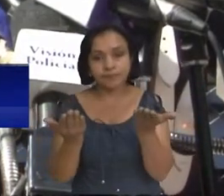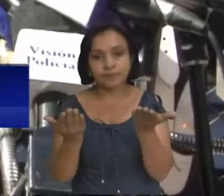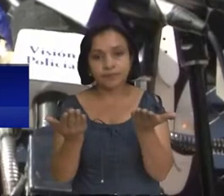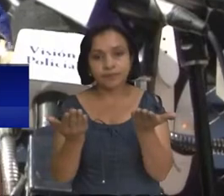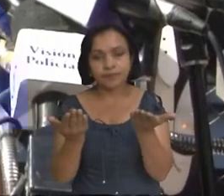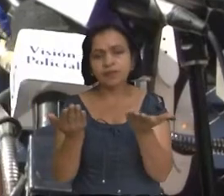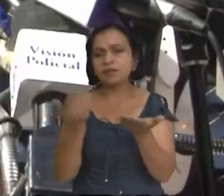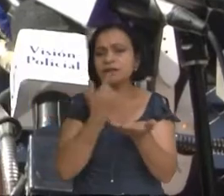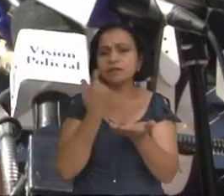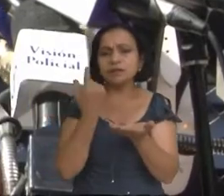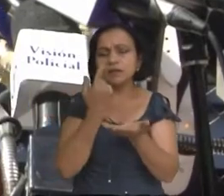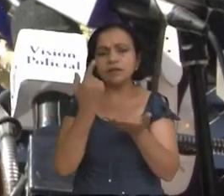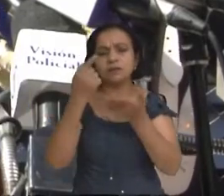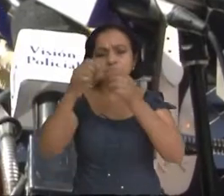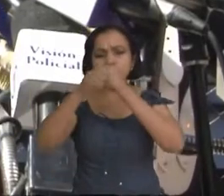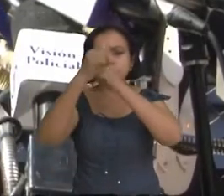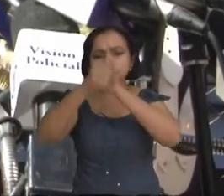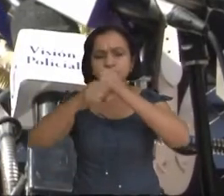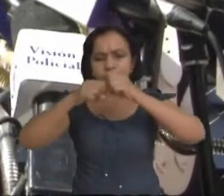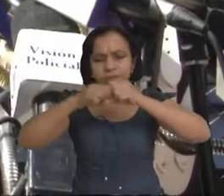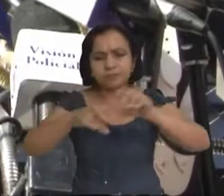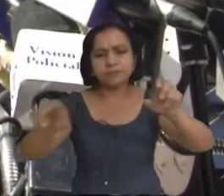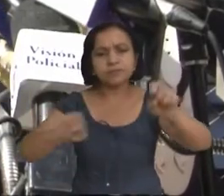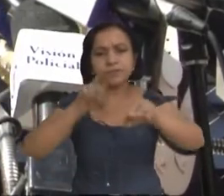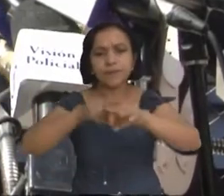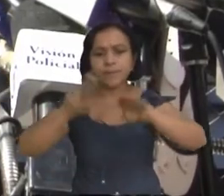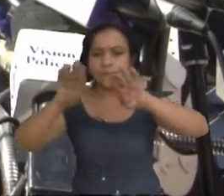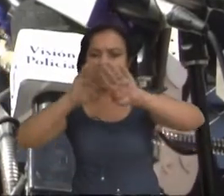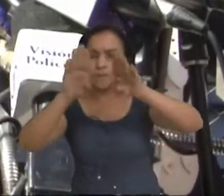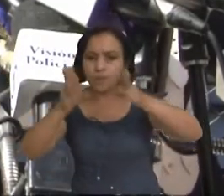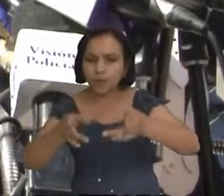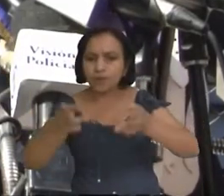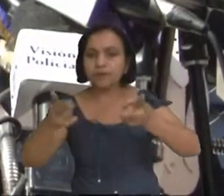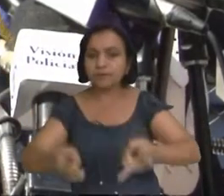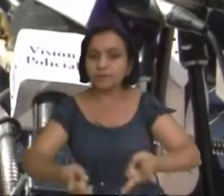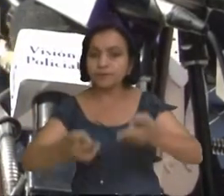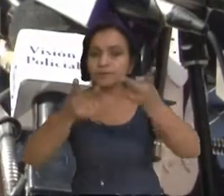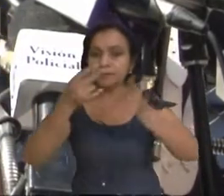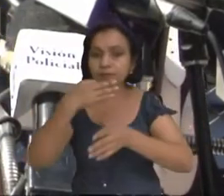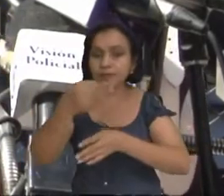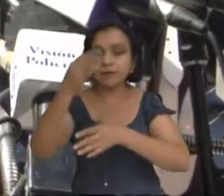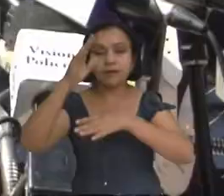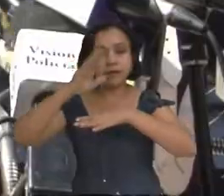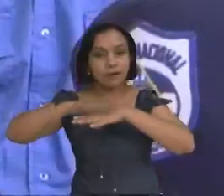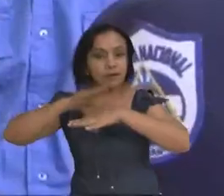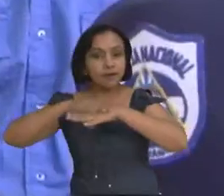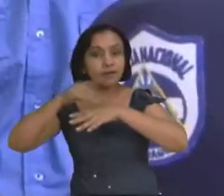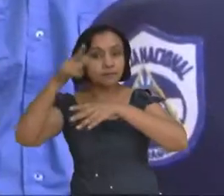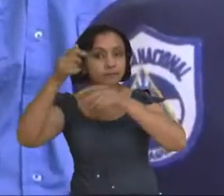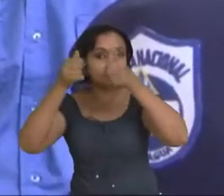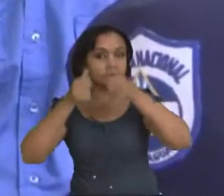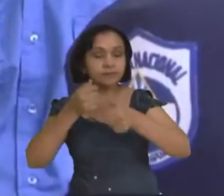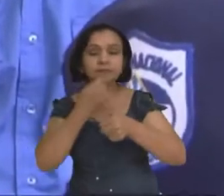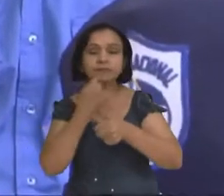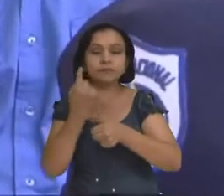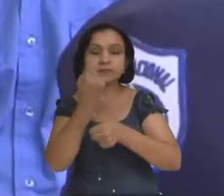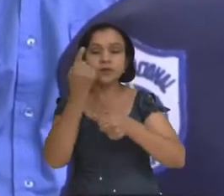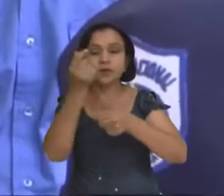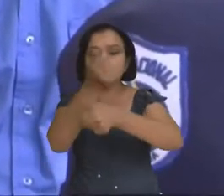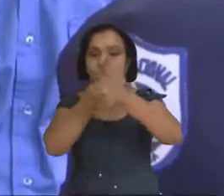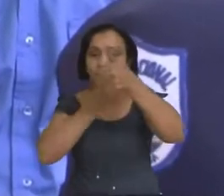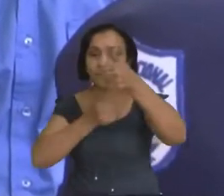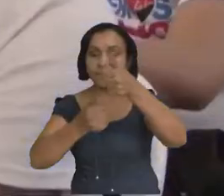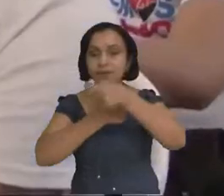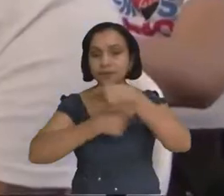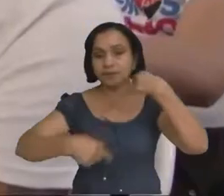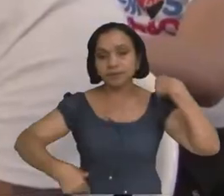de la campaña nacional Mujeres por la Vida, anunciado por nuestra vicepresidenta